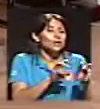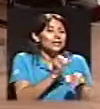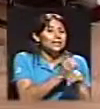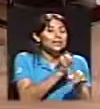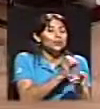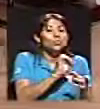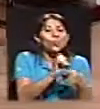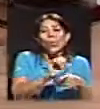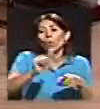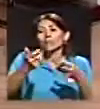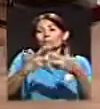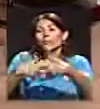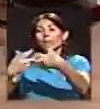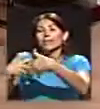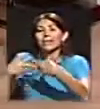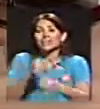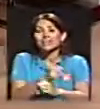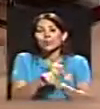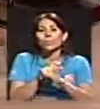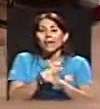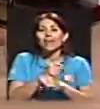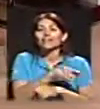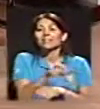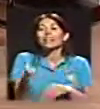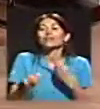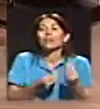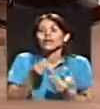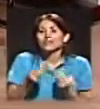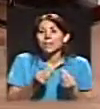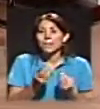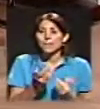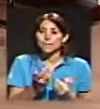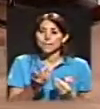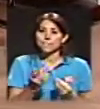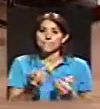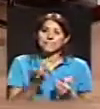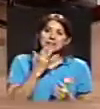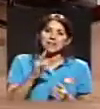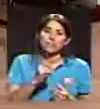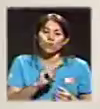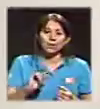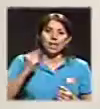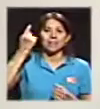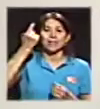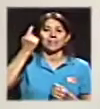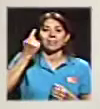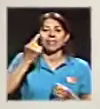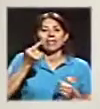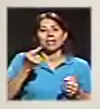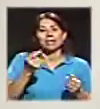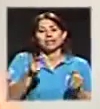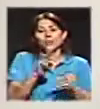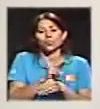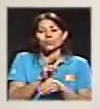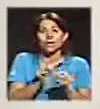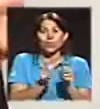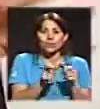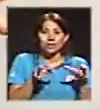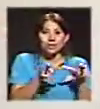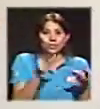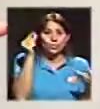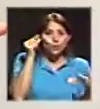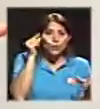están prioritariamente en fondos, en títulos de gobierno, Banco Central, etcétera. Entonces, no es cuestión... Y